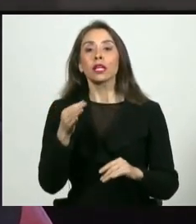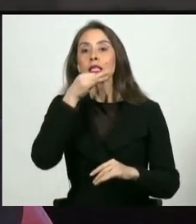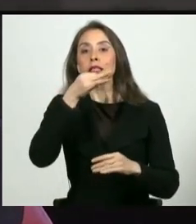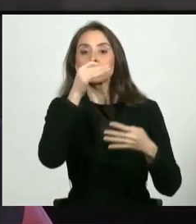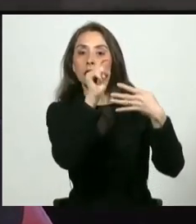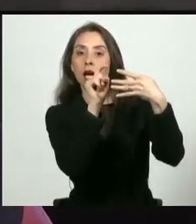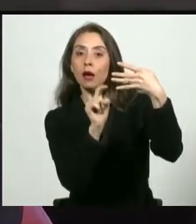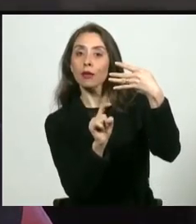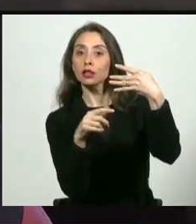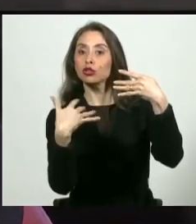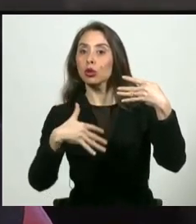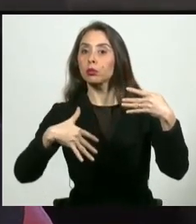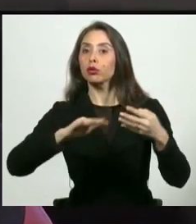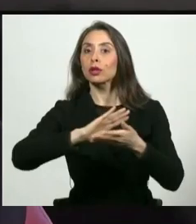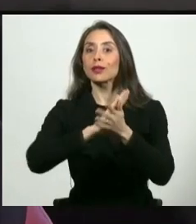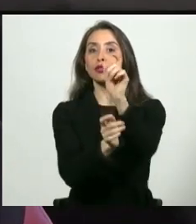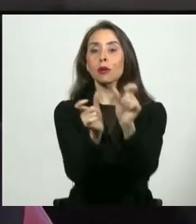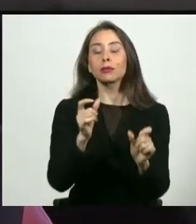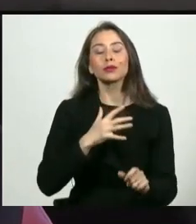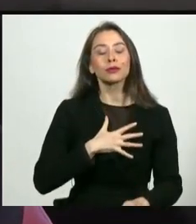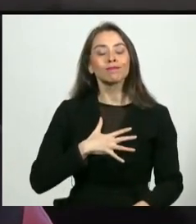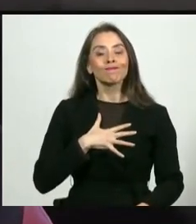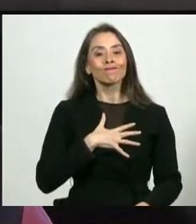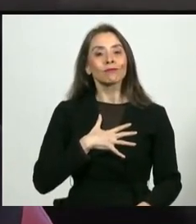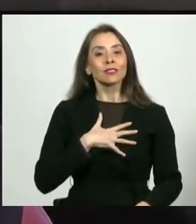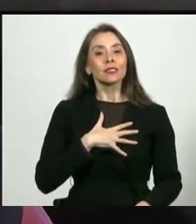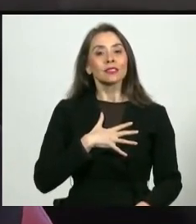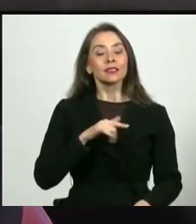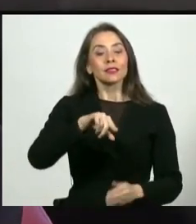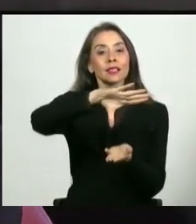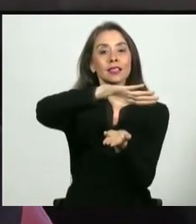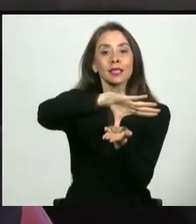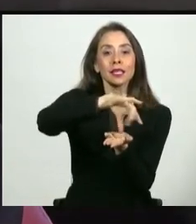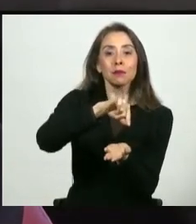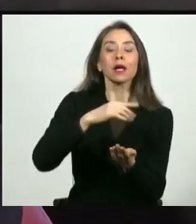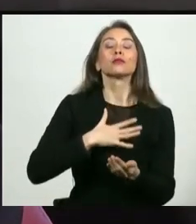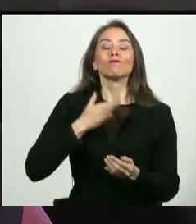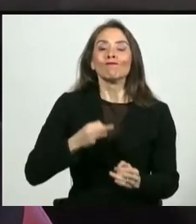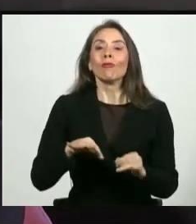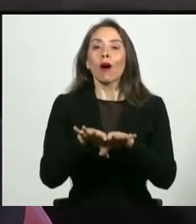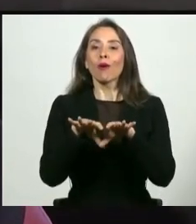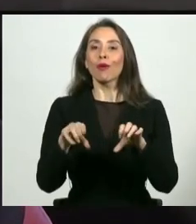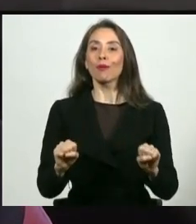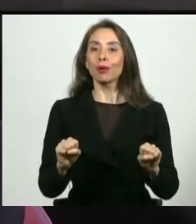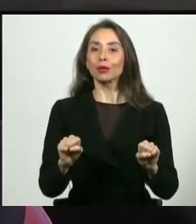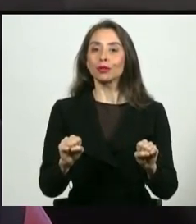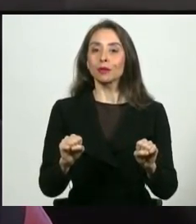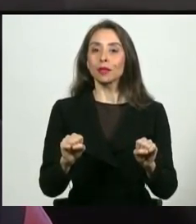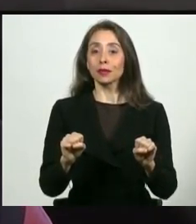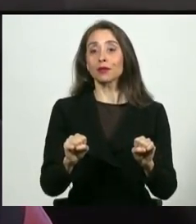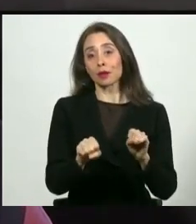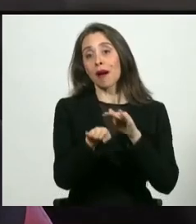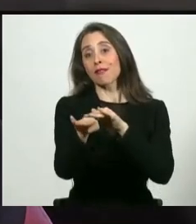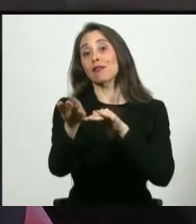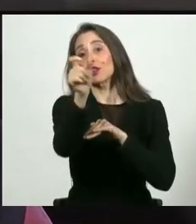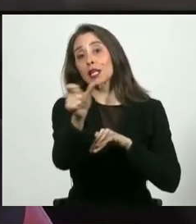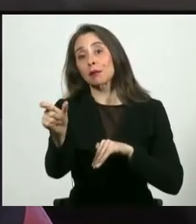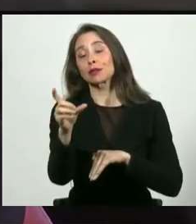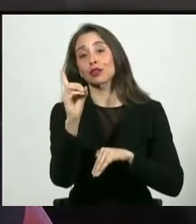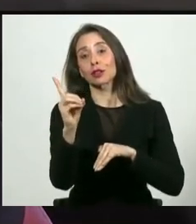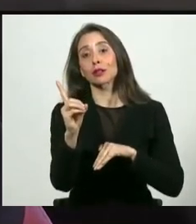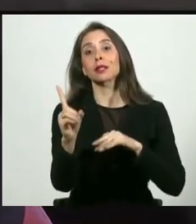especialmente importante para todos quienes sienten a través del país un compromiso con la inclusión de personas